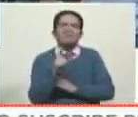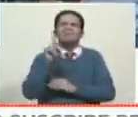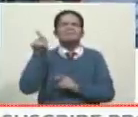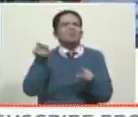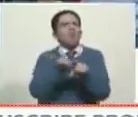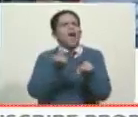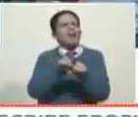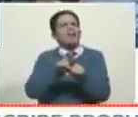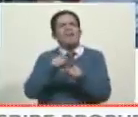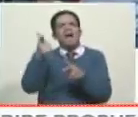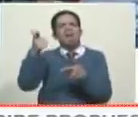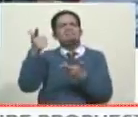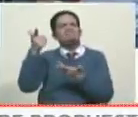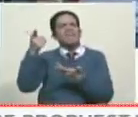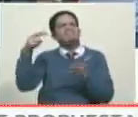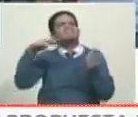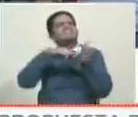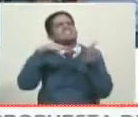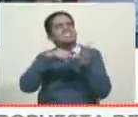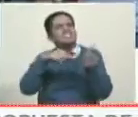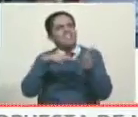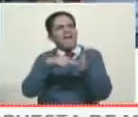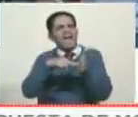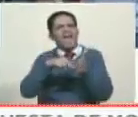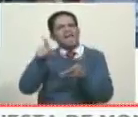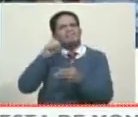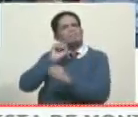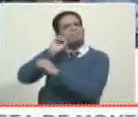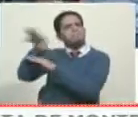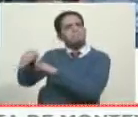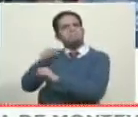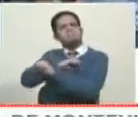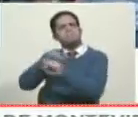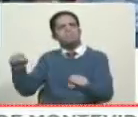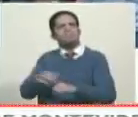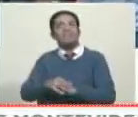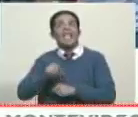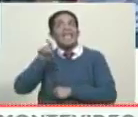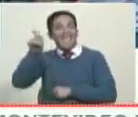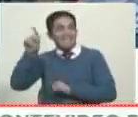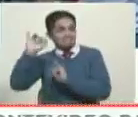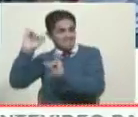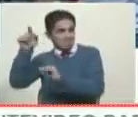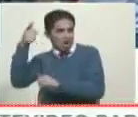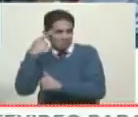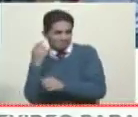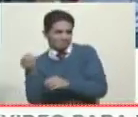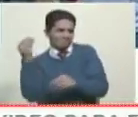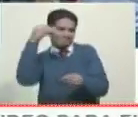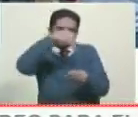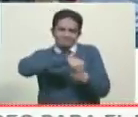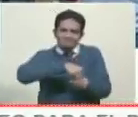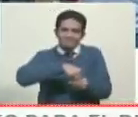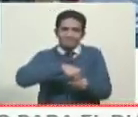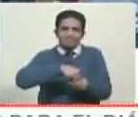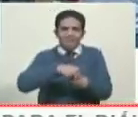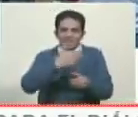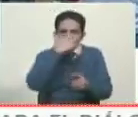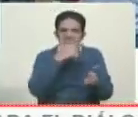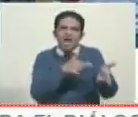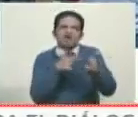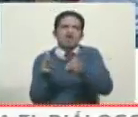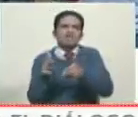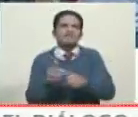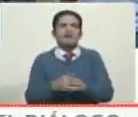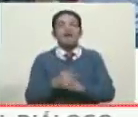en siria son ellos los que han mantenido esas fuerzas terroristas y vienen ahora a